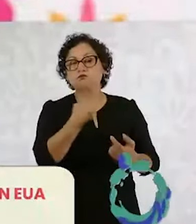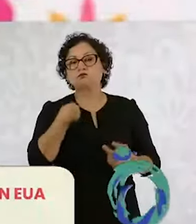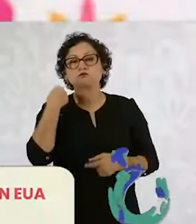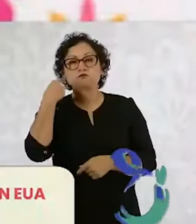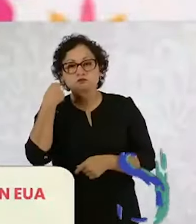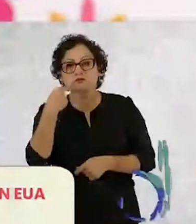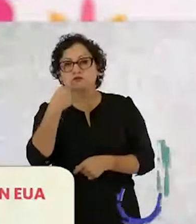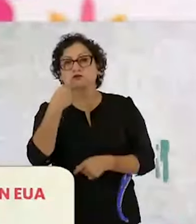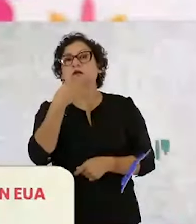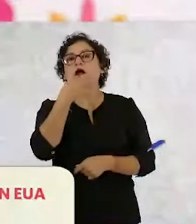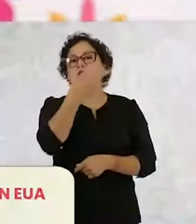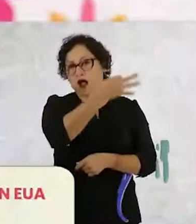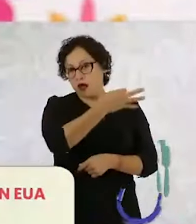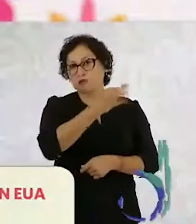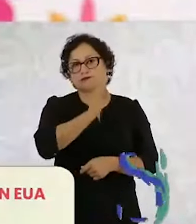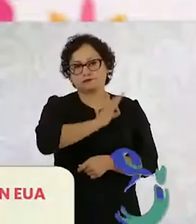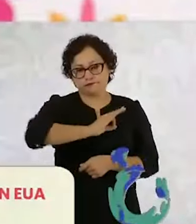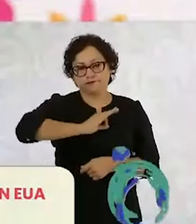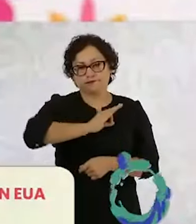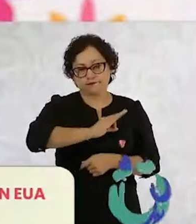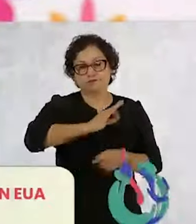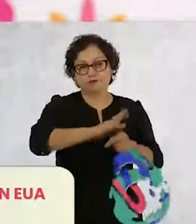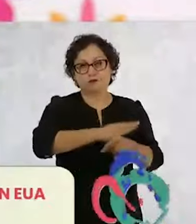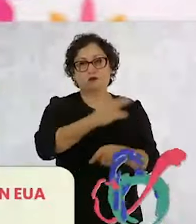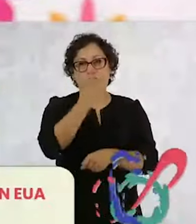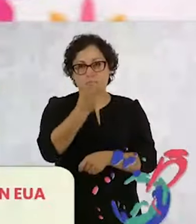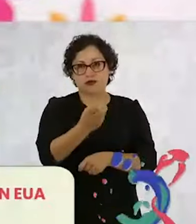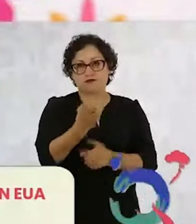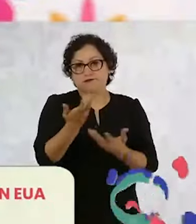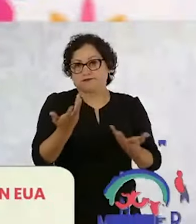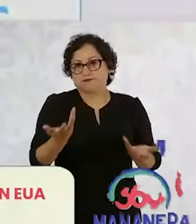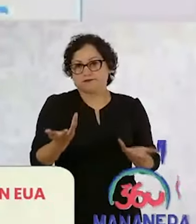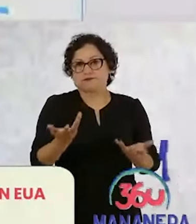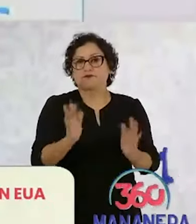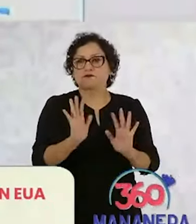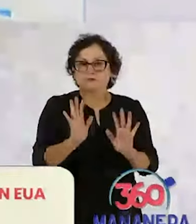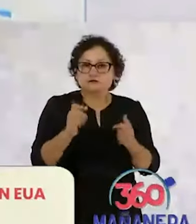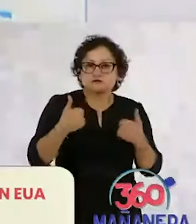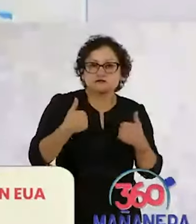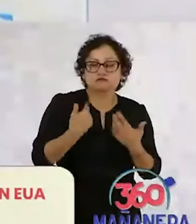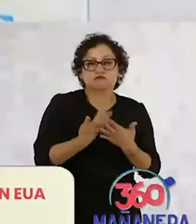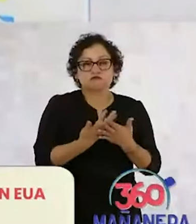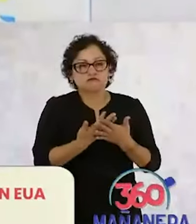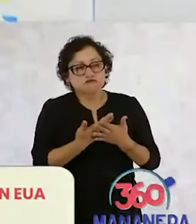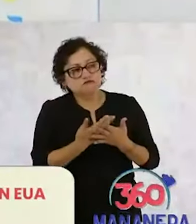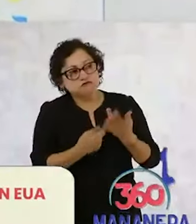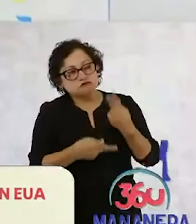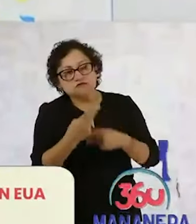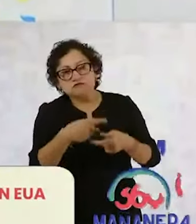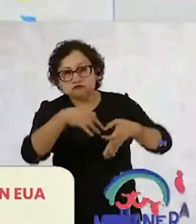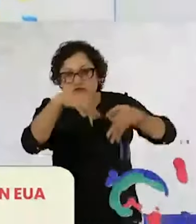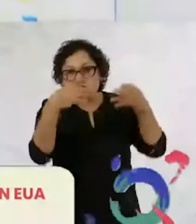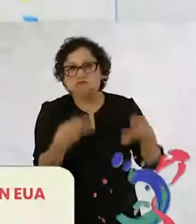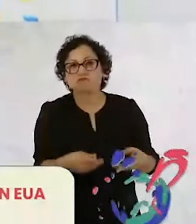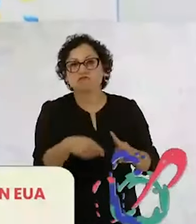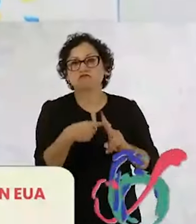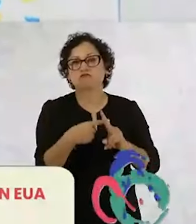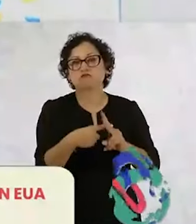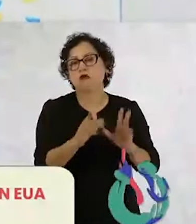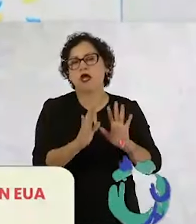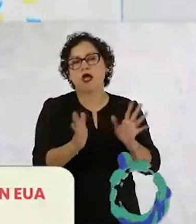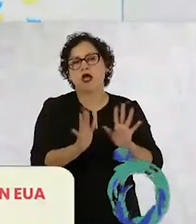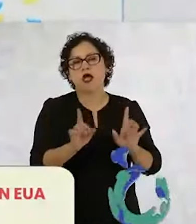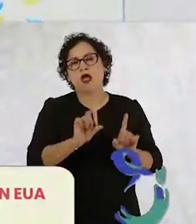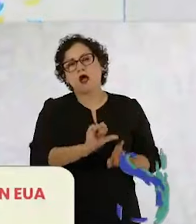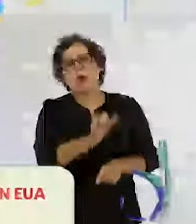de la elección en Estados Unidos de tal manera que pues ya no hacía falta esperar a los a los procedimientos de su